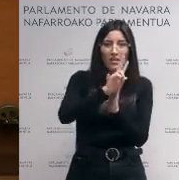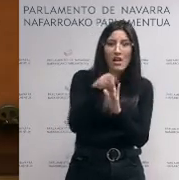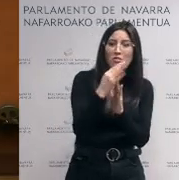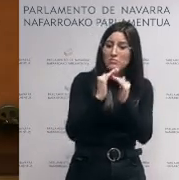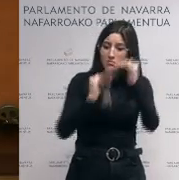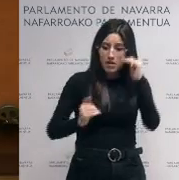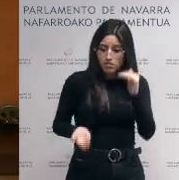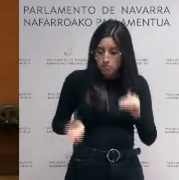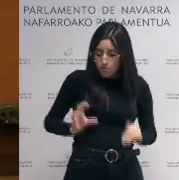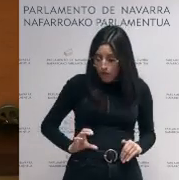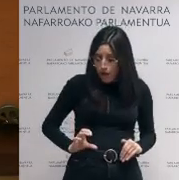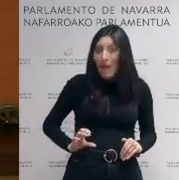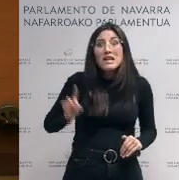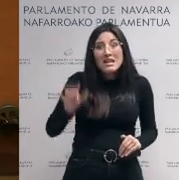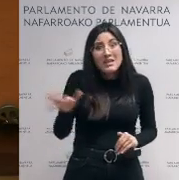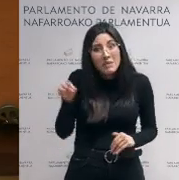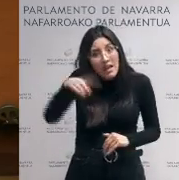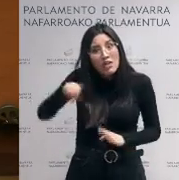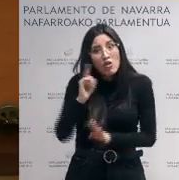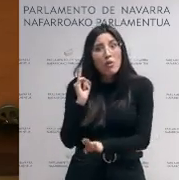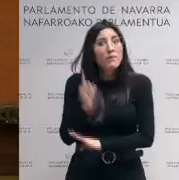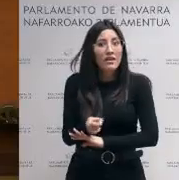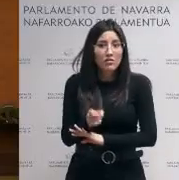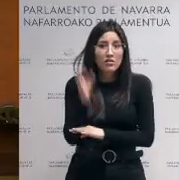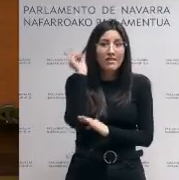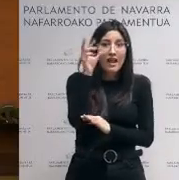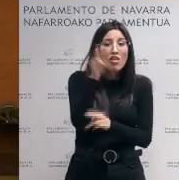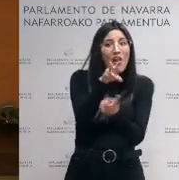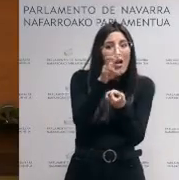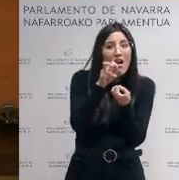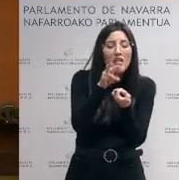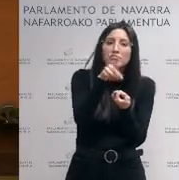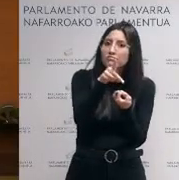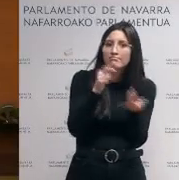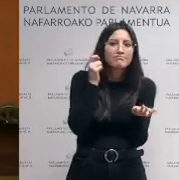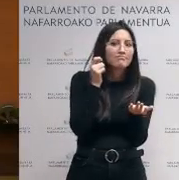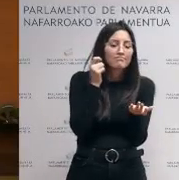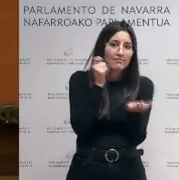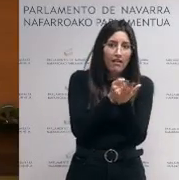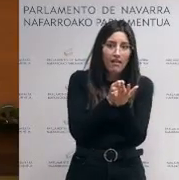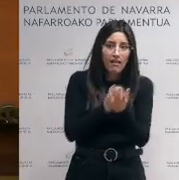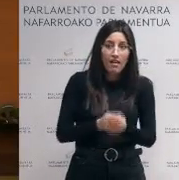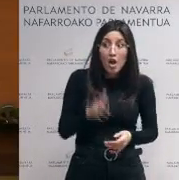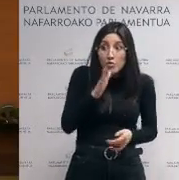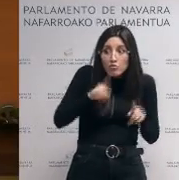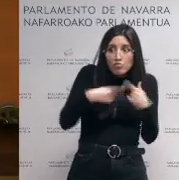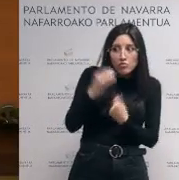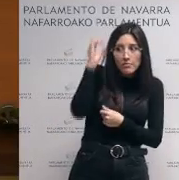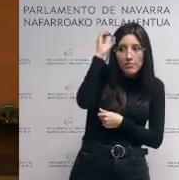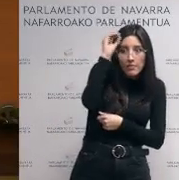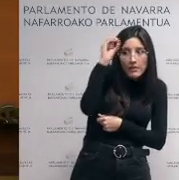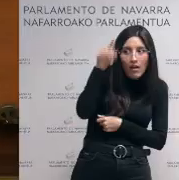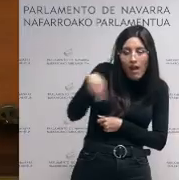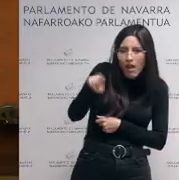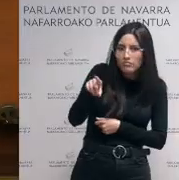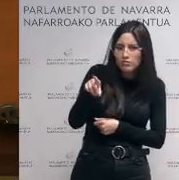Navarra se ven obligadas a declarar en el IRPF. Para UPN es injusto. A todas luces, se mire como